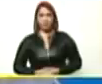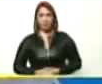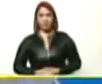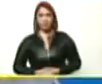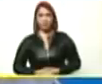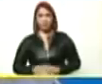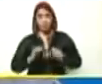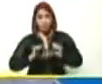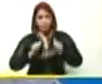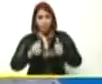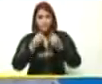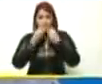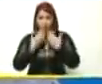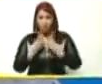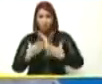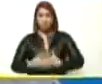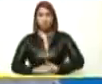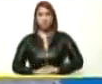arrancó muy bien,